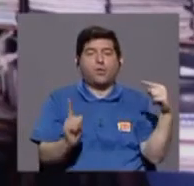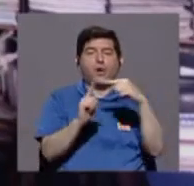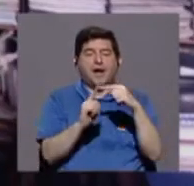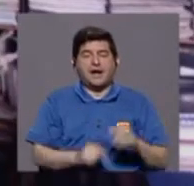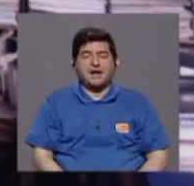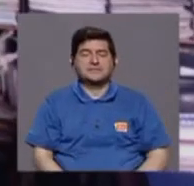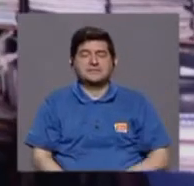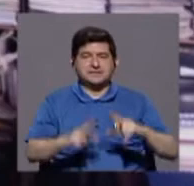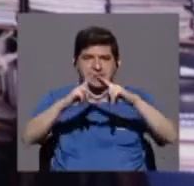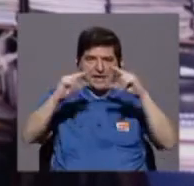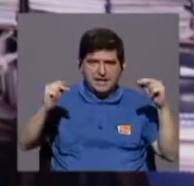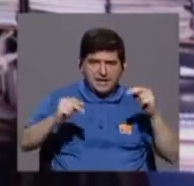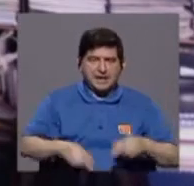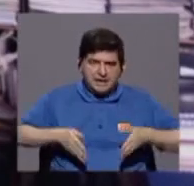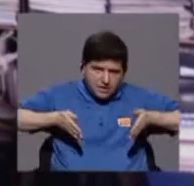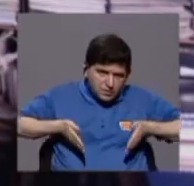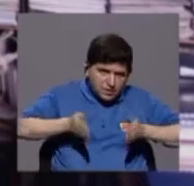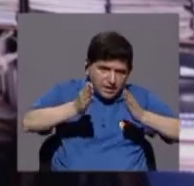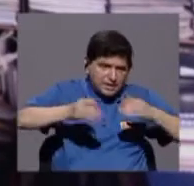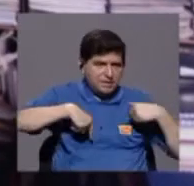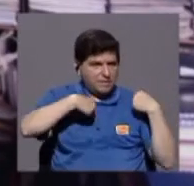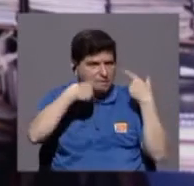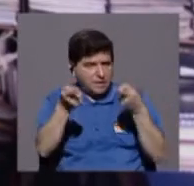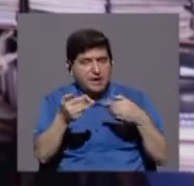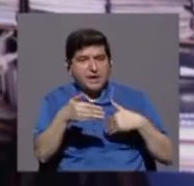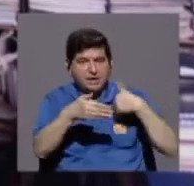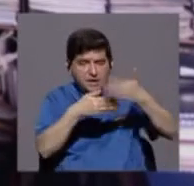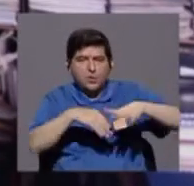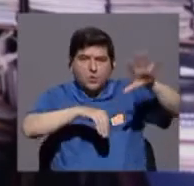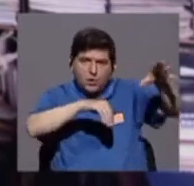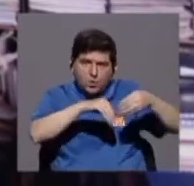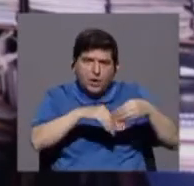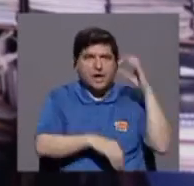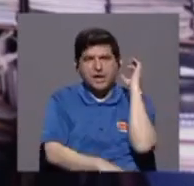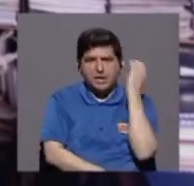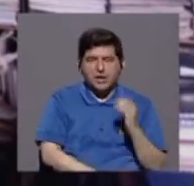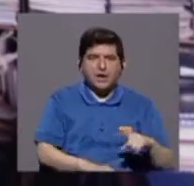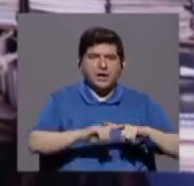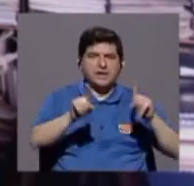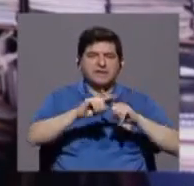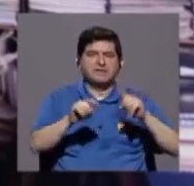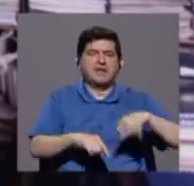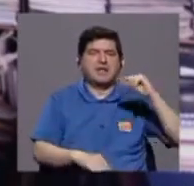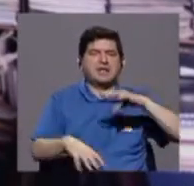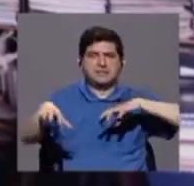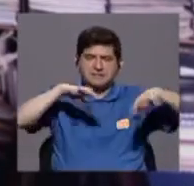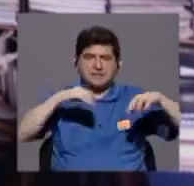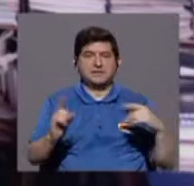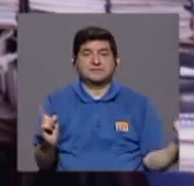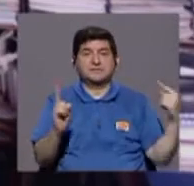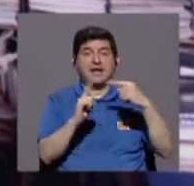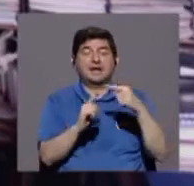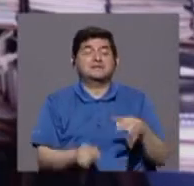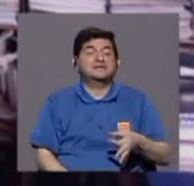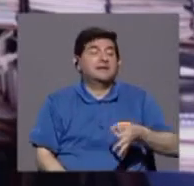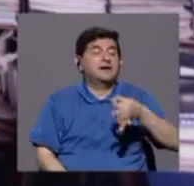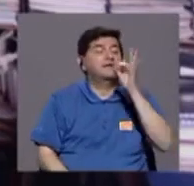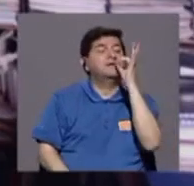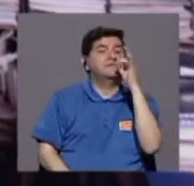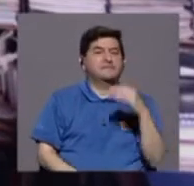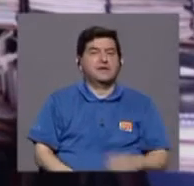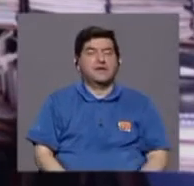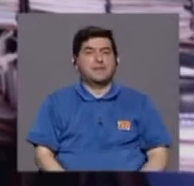tabaco. Entonces se agrega después el oro, otras pequeñas actividades, hasta que venga después el café, que va a ser el